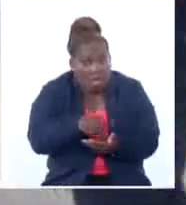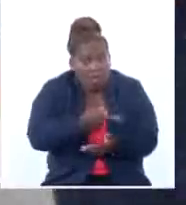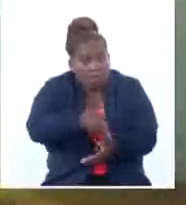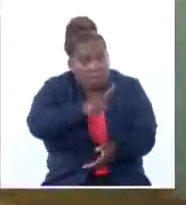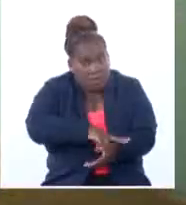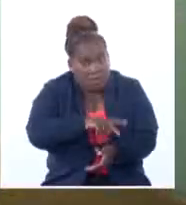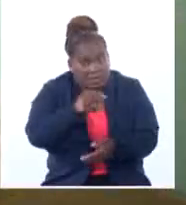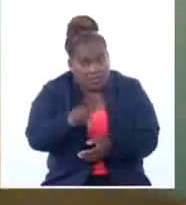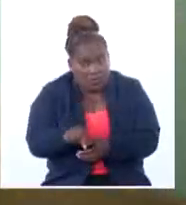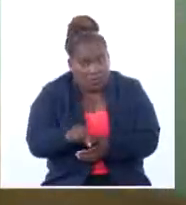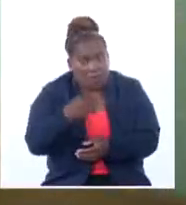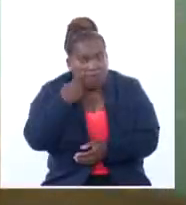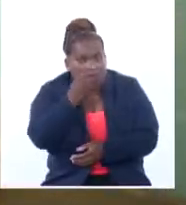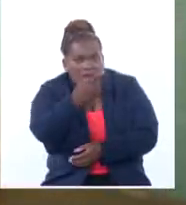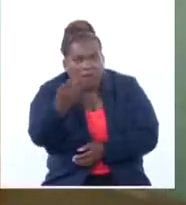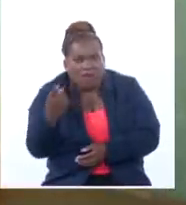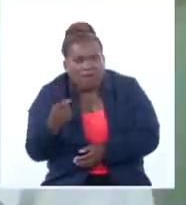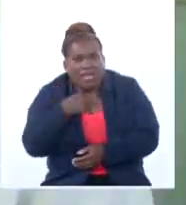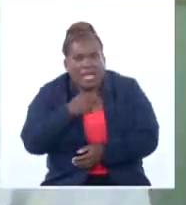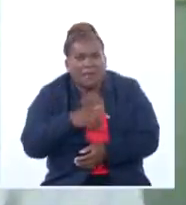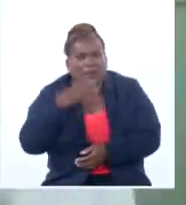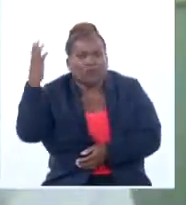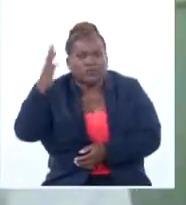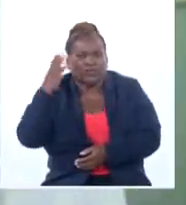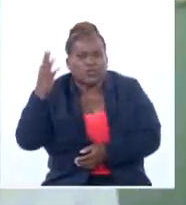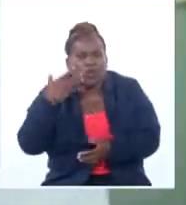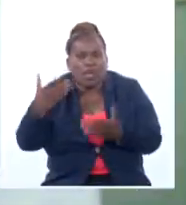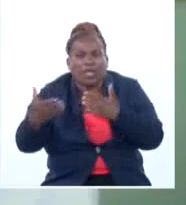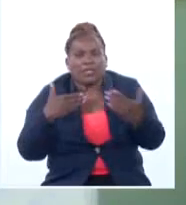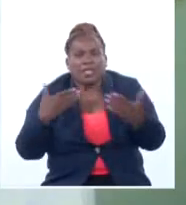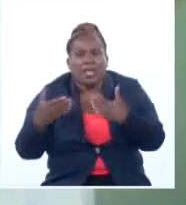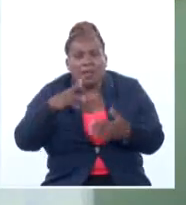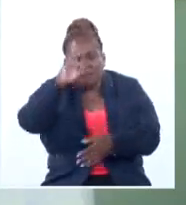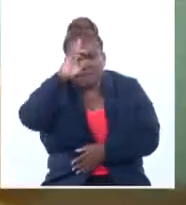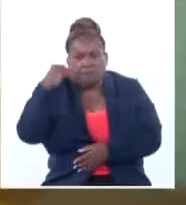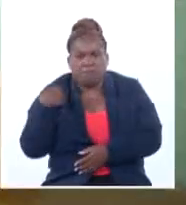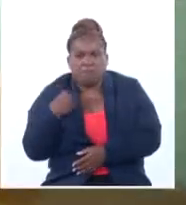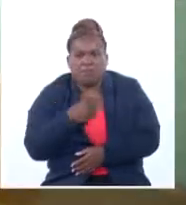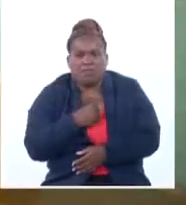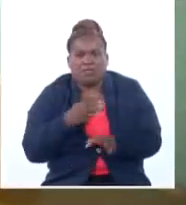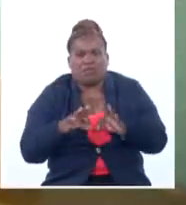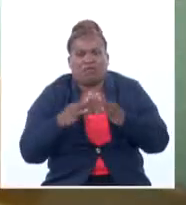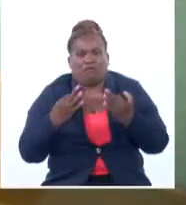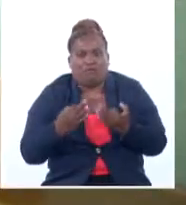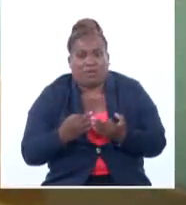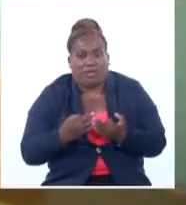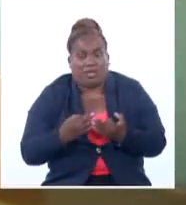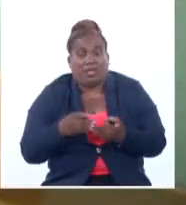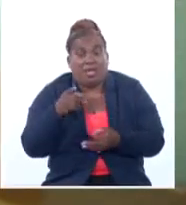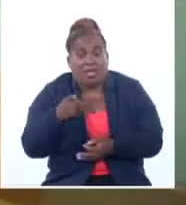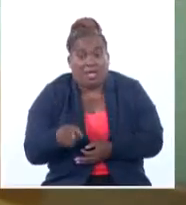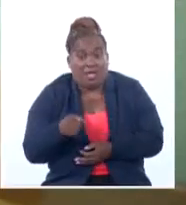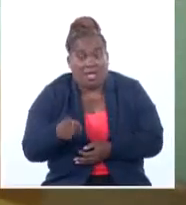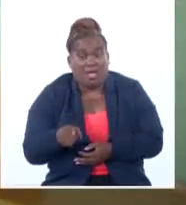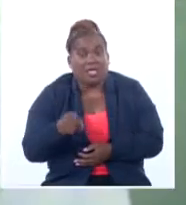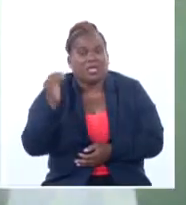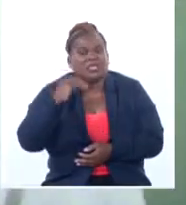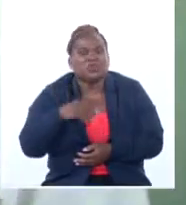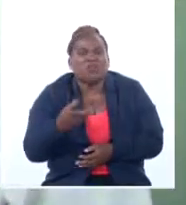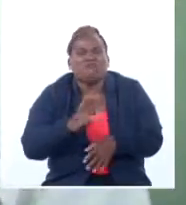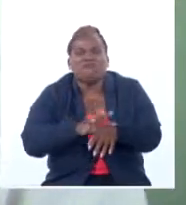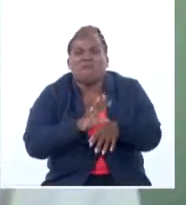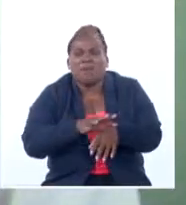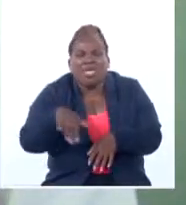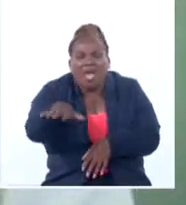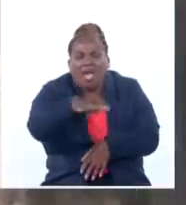en el territorio, e intercambió con trabajadores del poblado y en especial con el médico de la familia, de quien conoció acerca de los padecimientos más